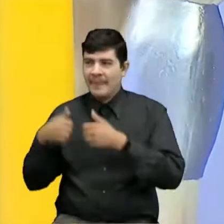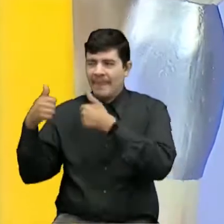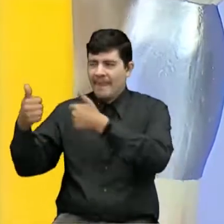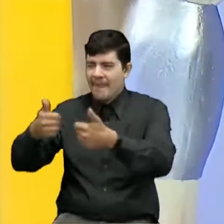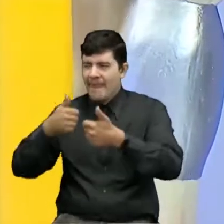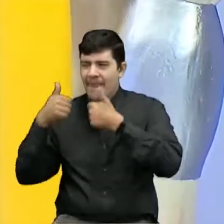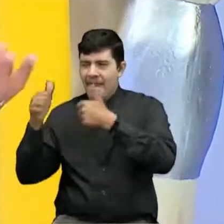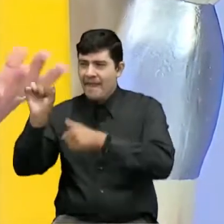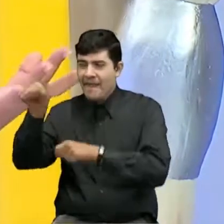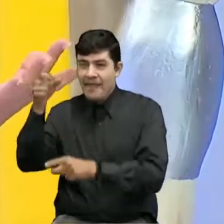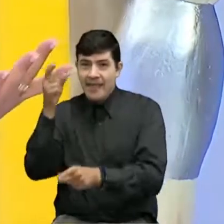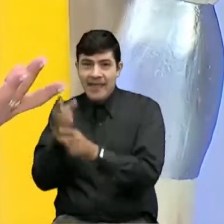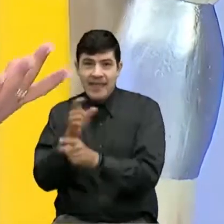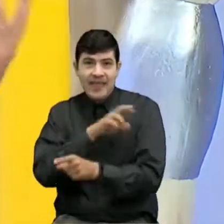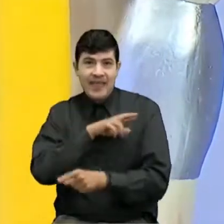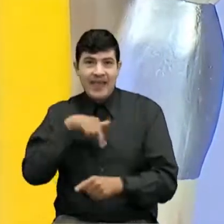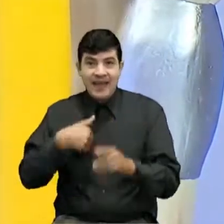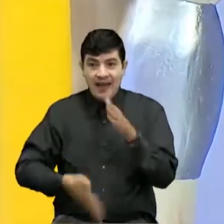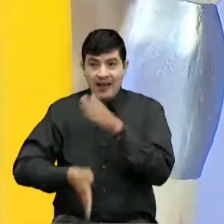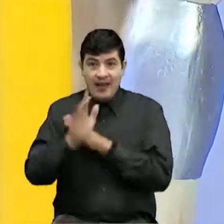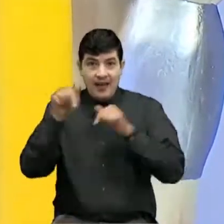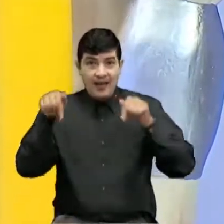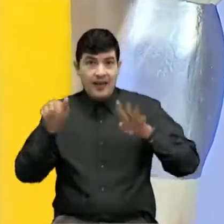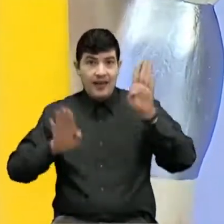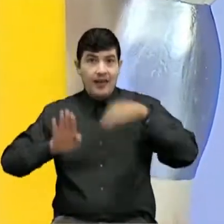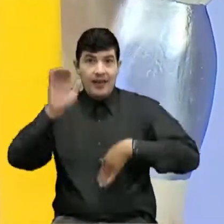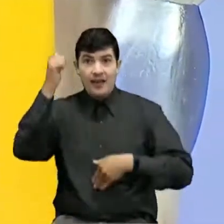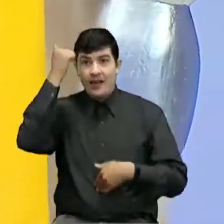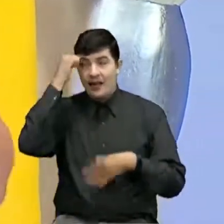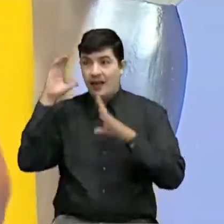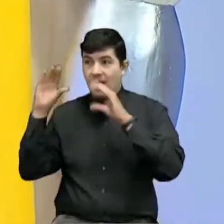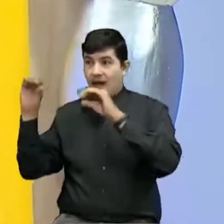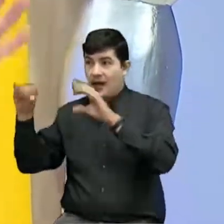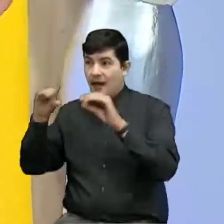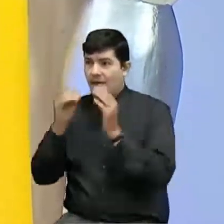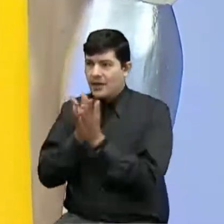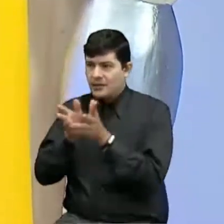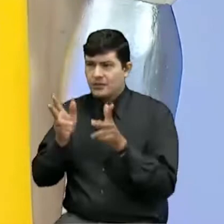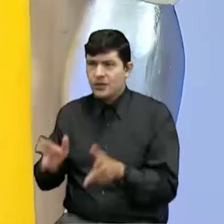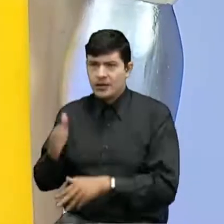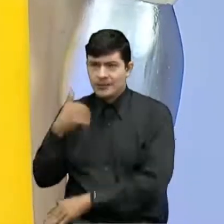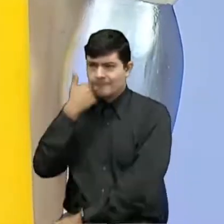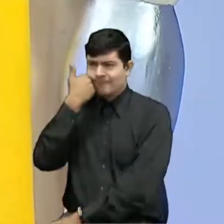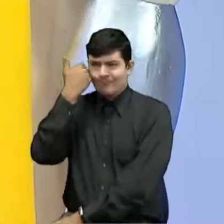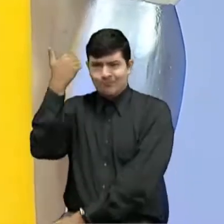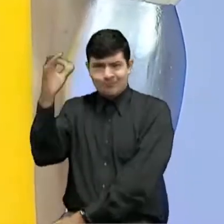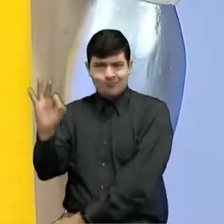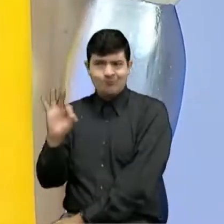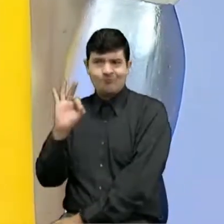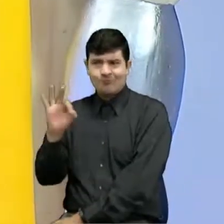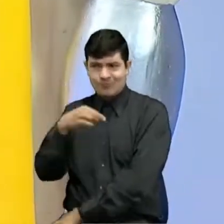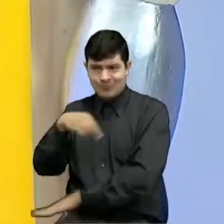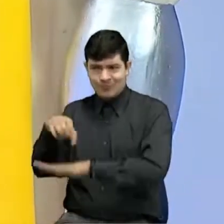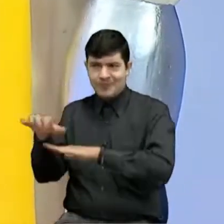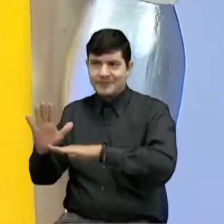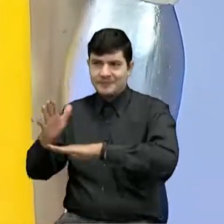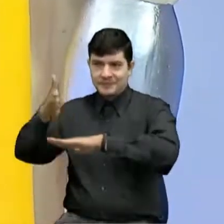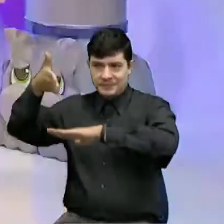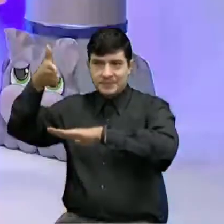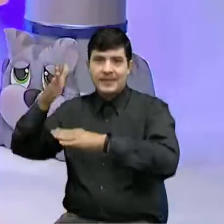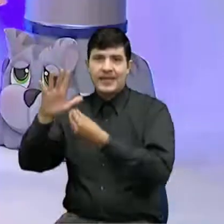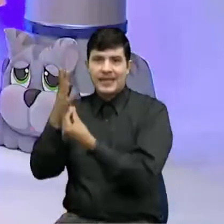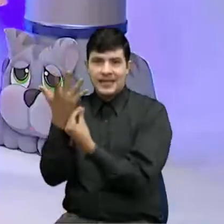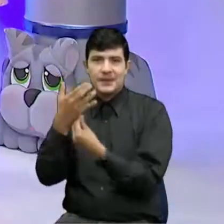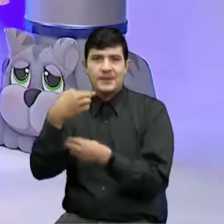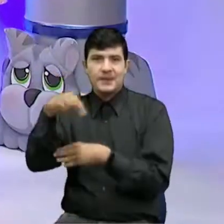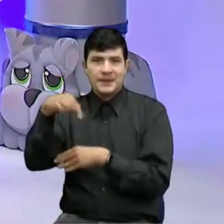Muy bien, amores, continuamos con más de Presente Profe y llegamos a hablar con los chicos más grandes de la básica primaria, que son los niños de